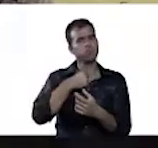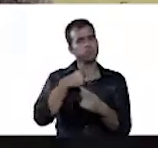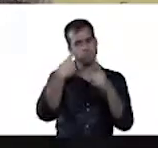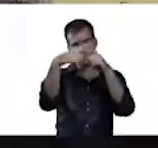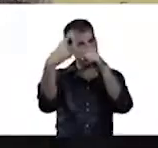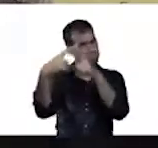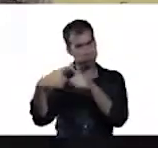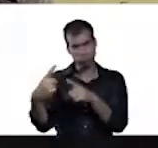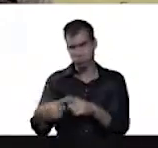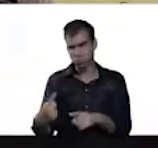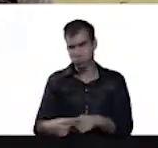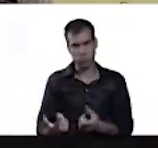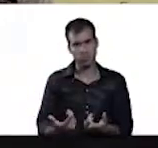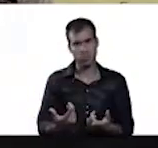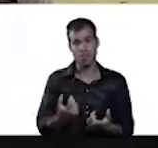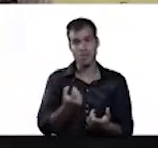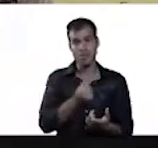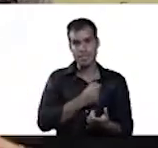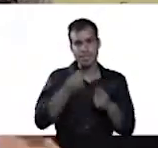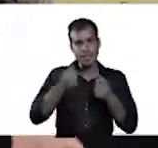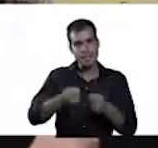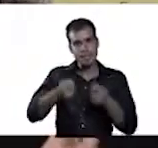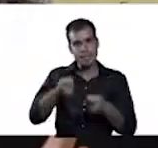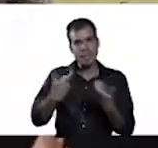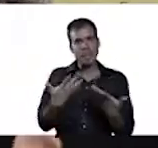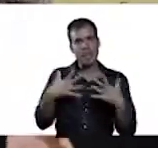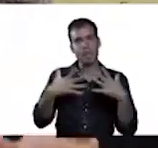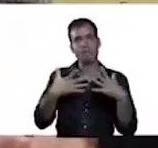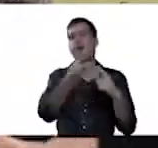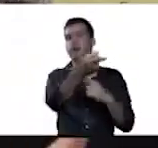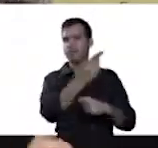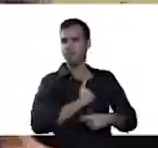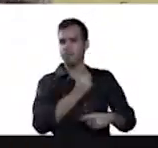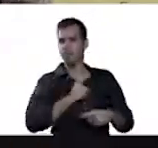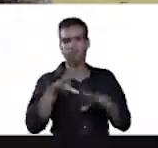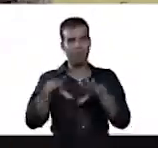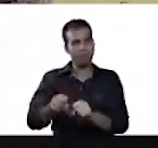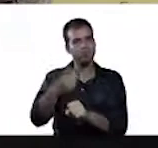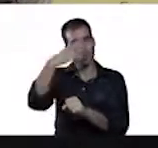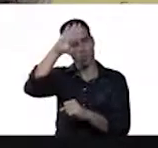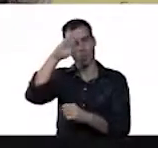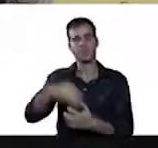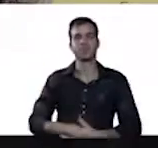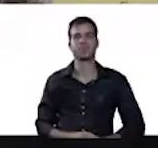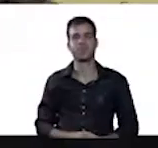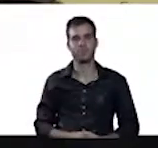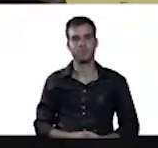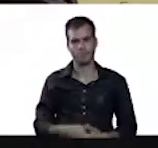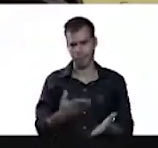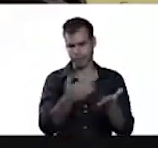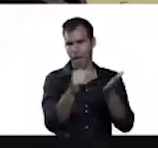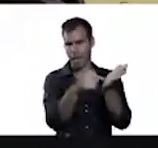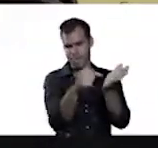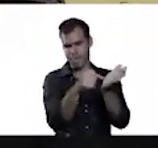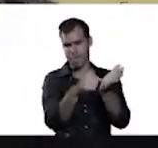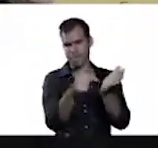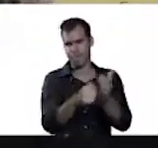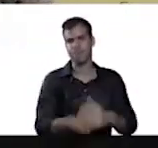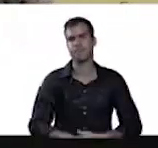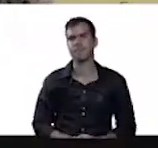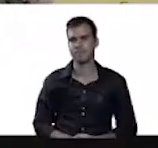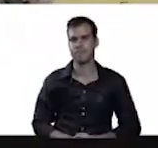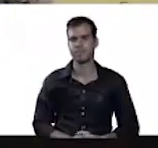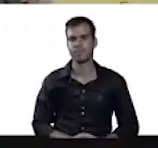política de la fruta madura, todos esos elementos que aparecen descritos en las páginas que